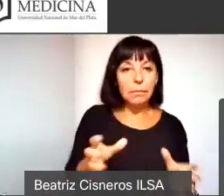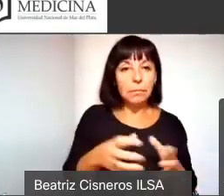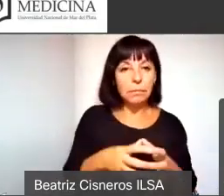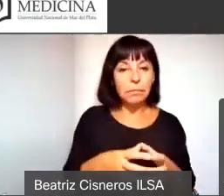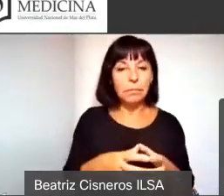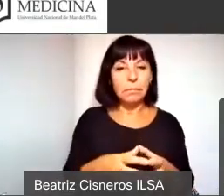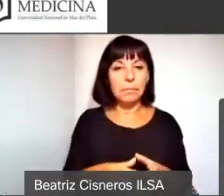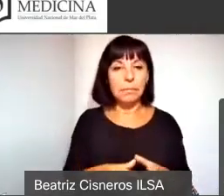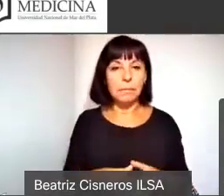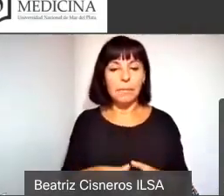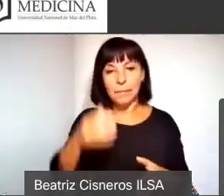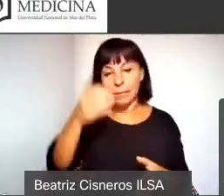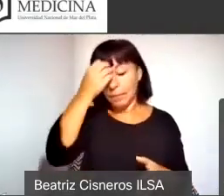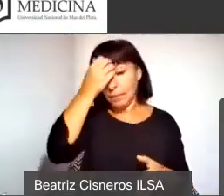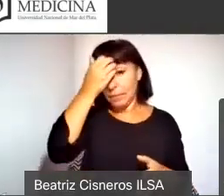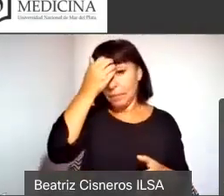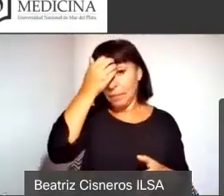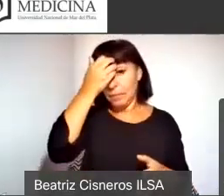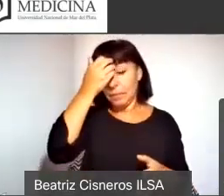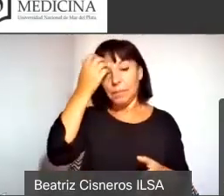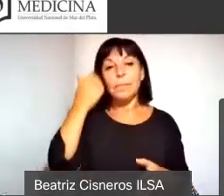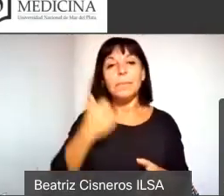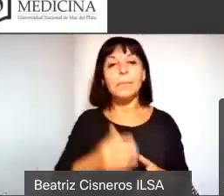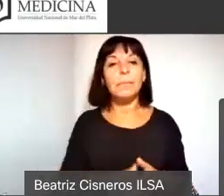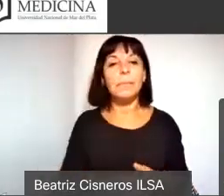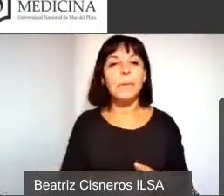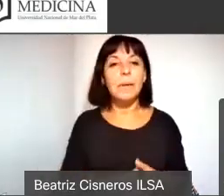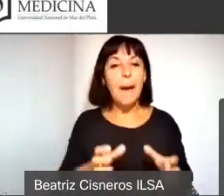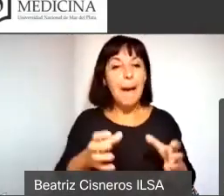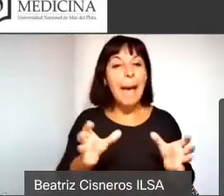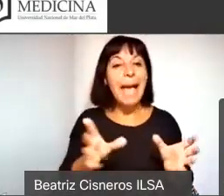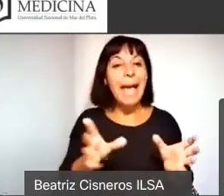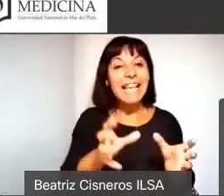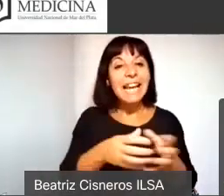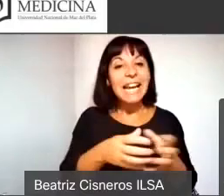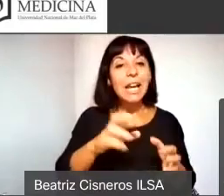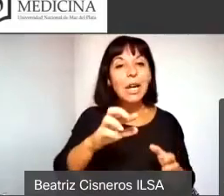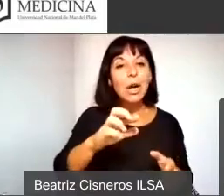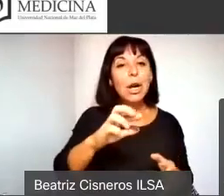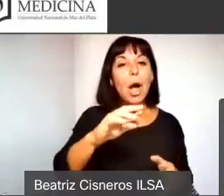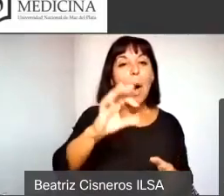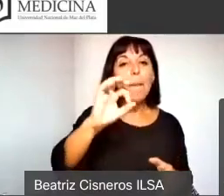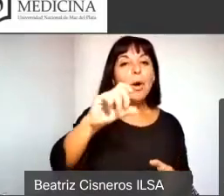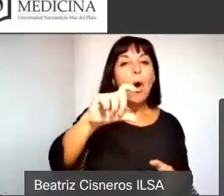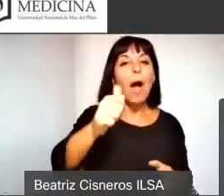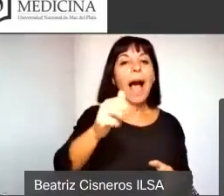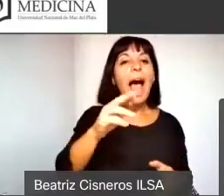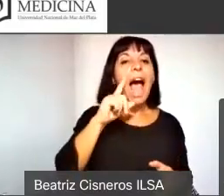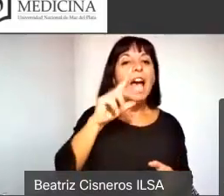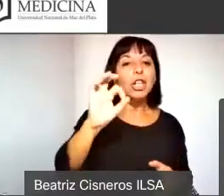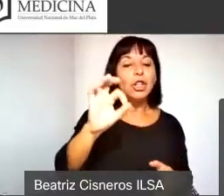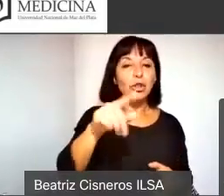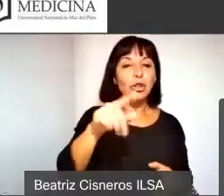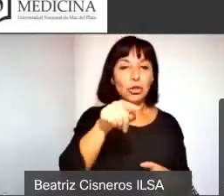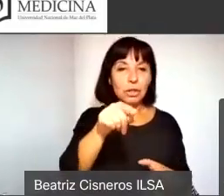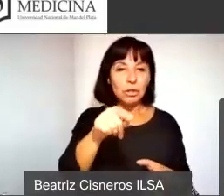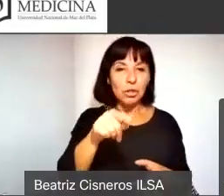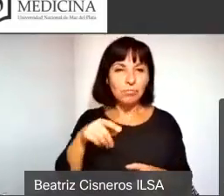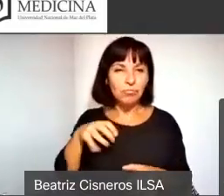diatomea. ¿Mm? No, perdón, este es el reino Procaria, no, porque claro, ya me parecía, las diatomeas son organismos